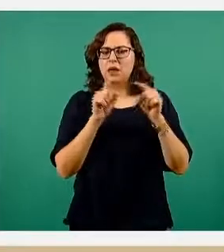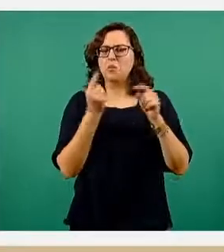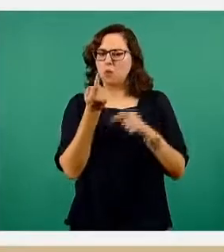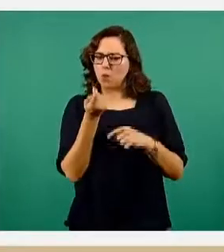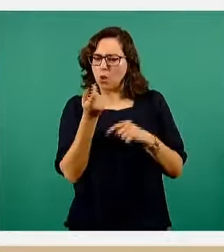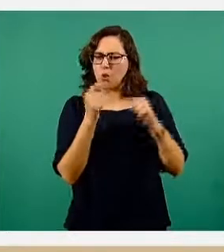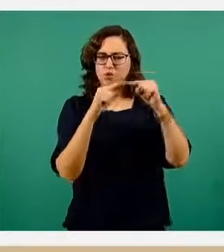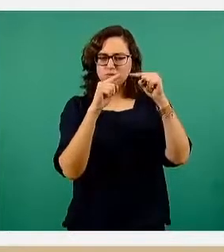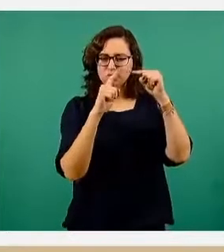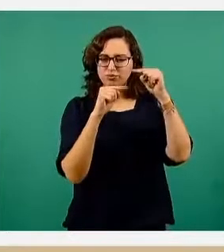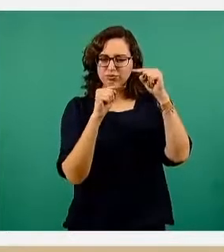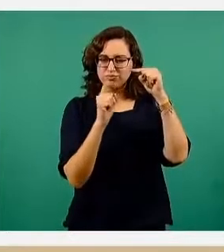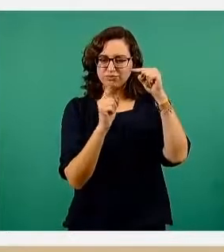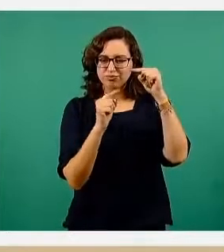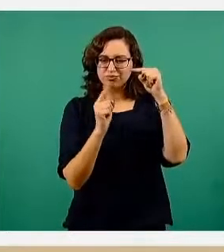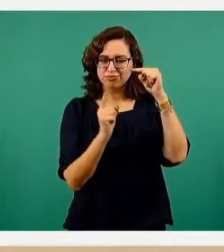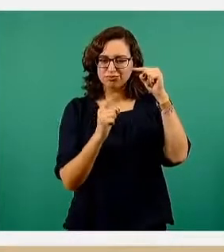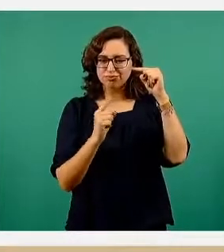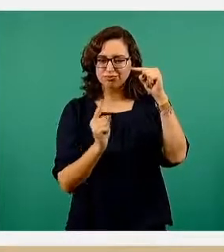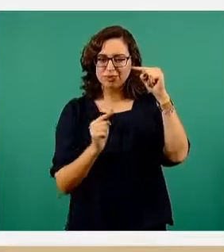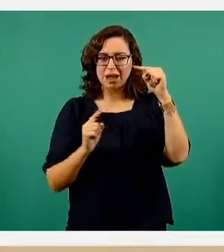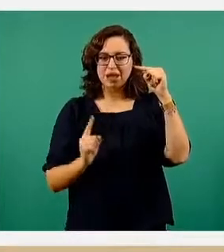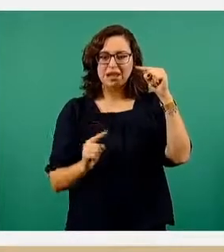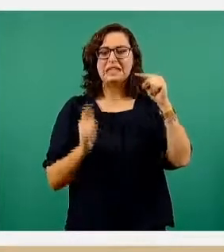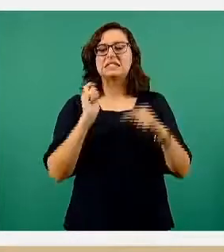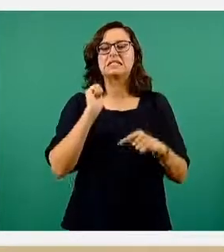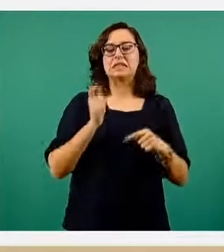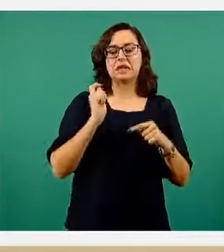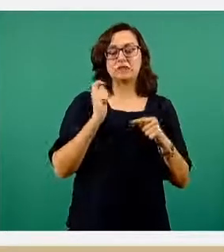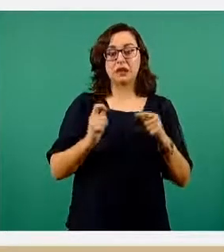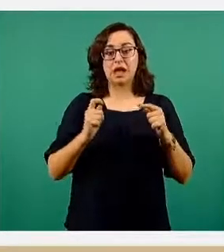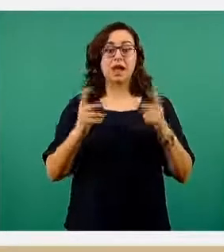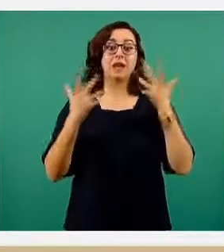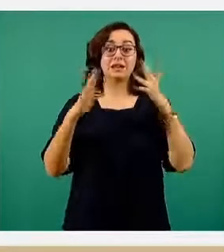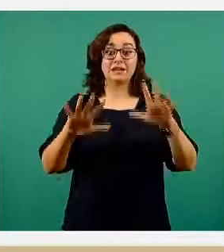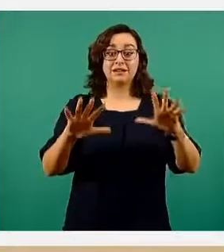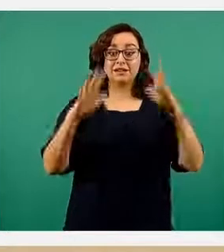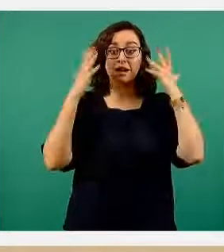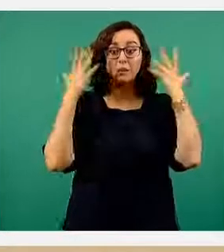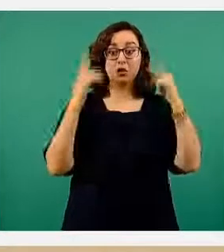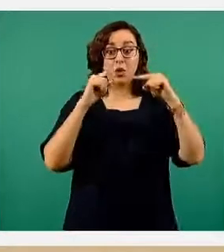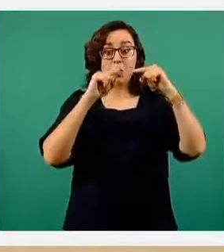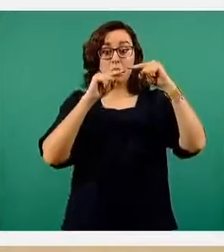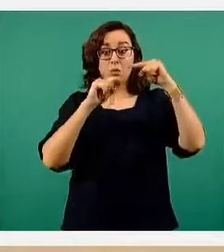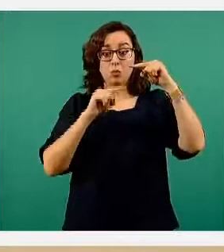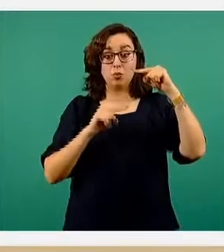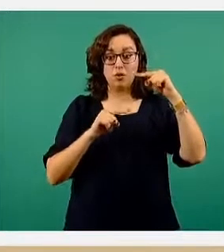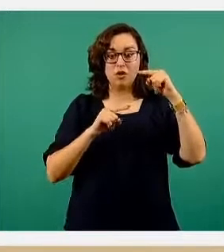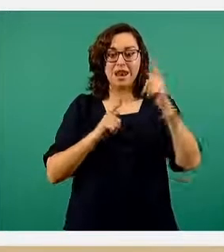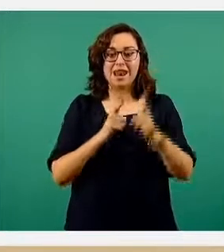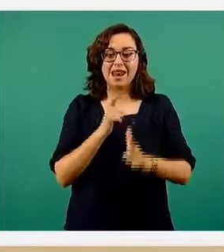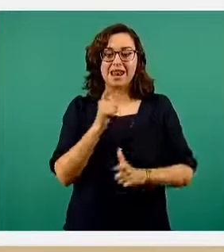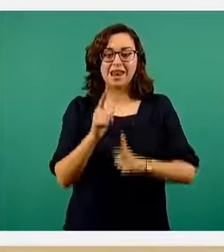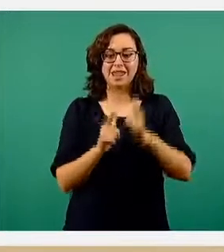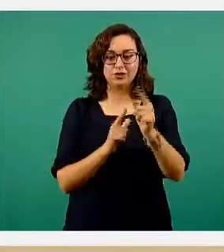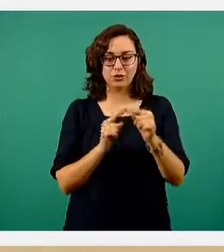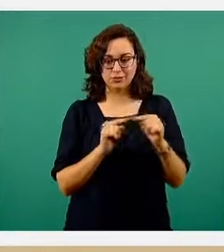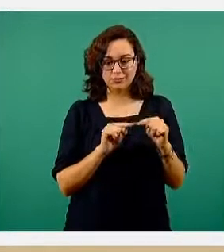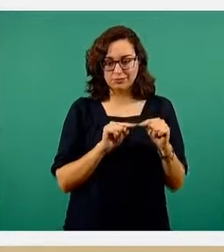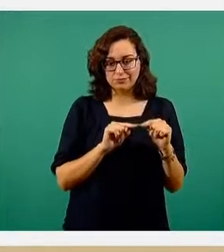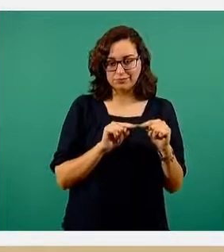algunas ondulaciones dentro de la tendencia general descendente, y obviamente este comportamiento se puede volver